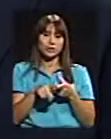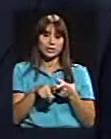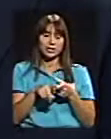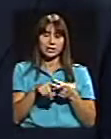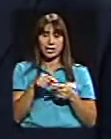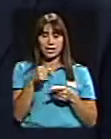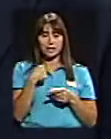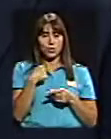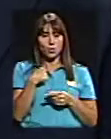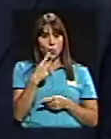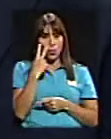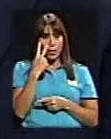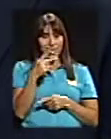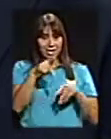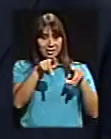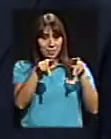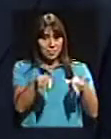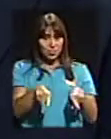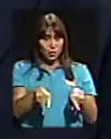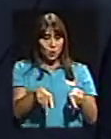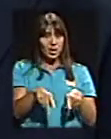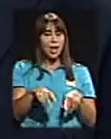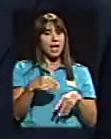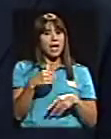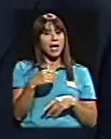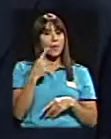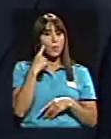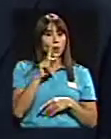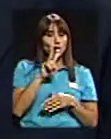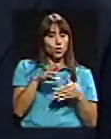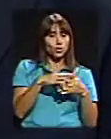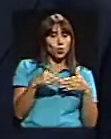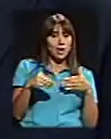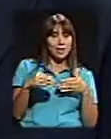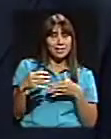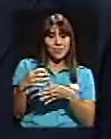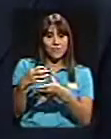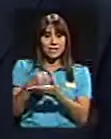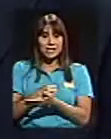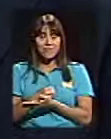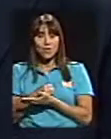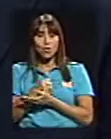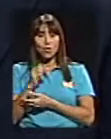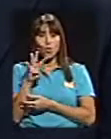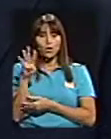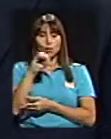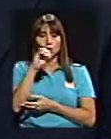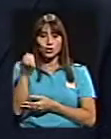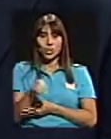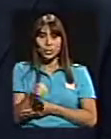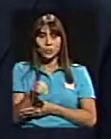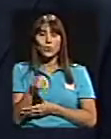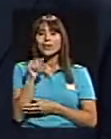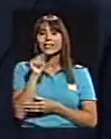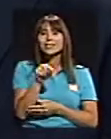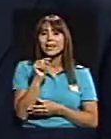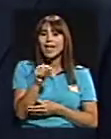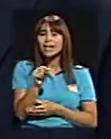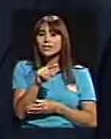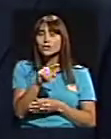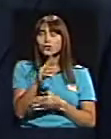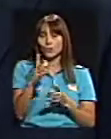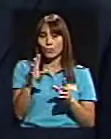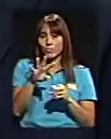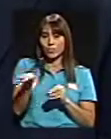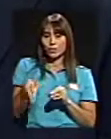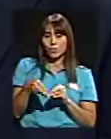persona, 2, ya vamos por 6, ¿verdad? Y si a eso le sumamos el riesgo cambiario, ¿verdad? Es decir, la posibilidad